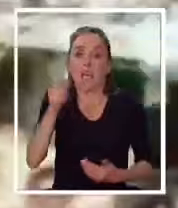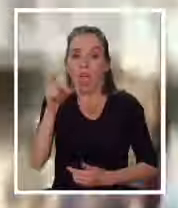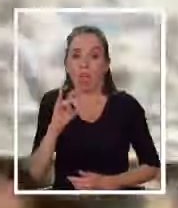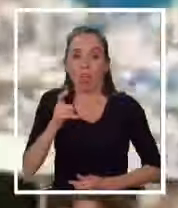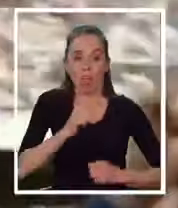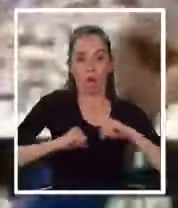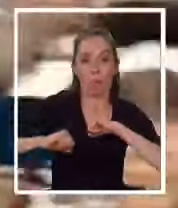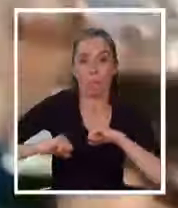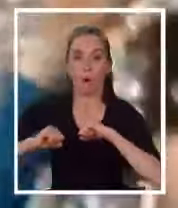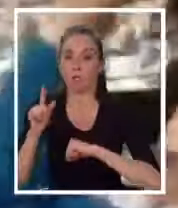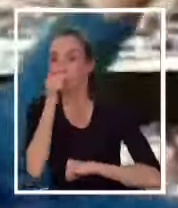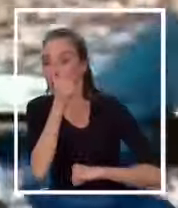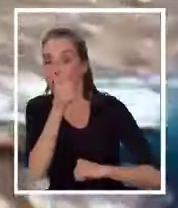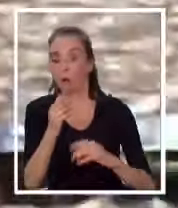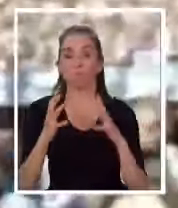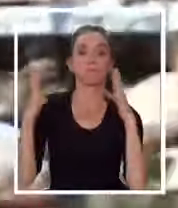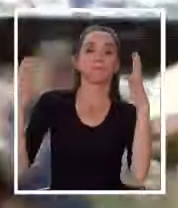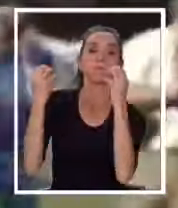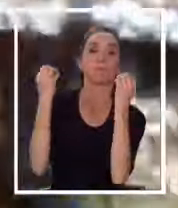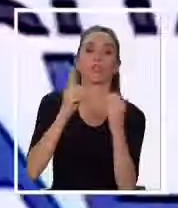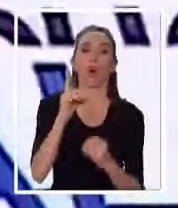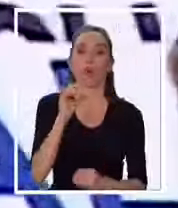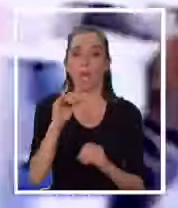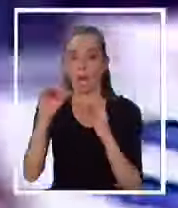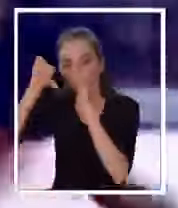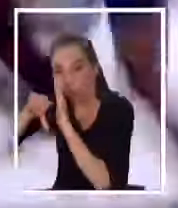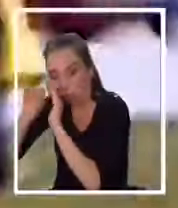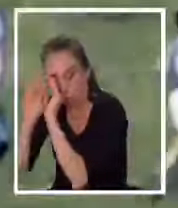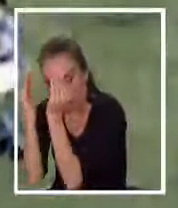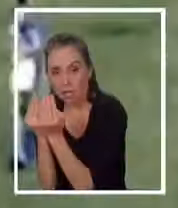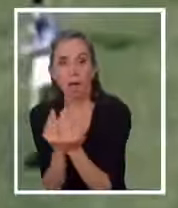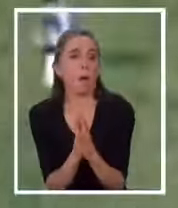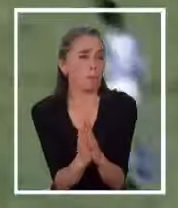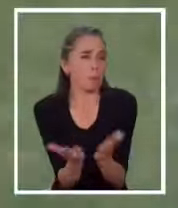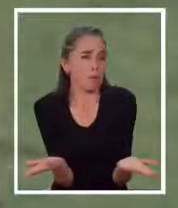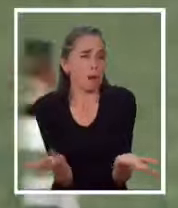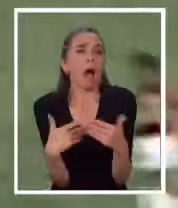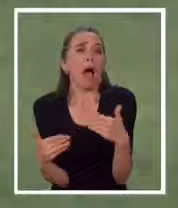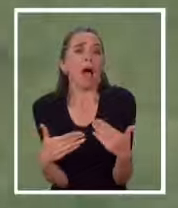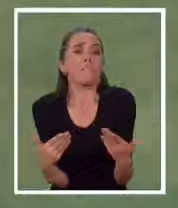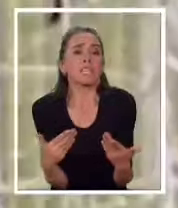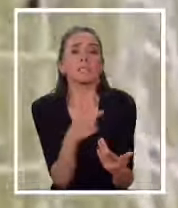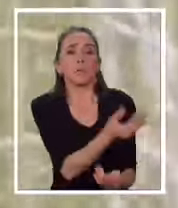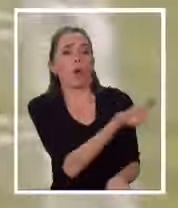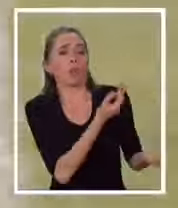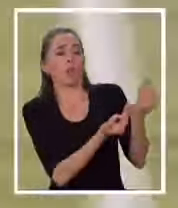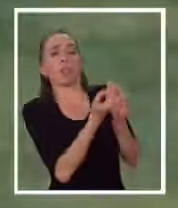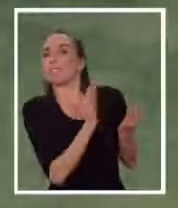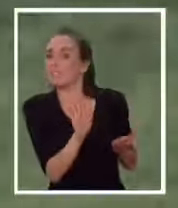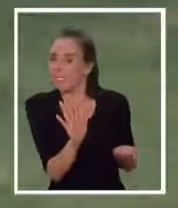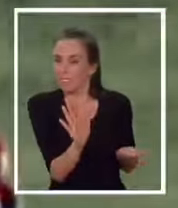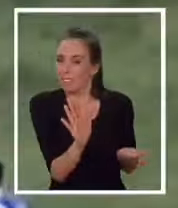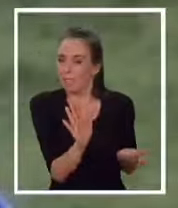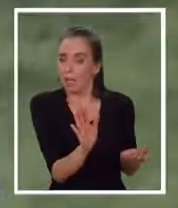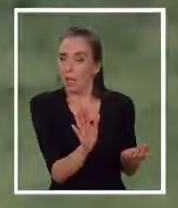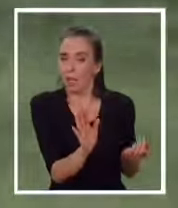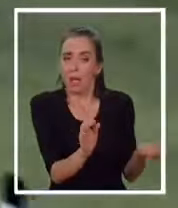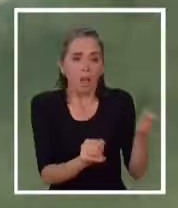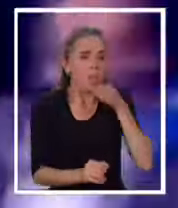activo, un Diego a la grande, no un Diego encerrado. Por favor, yo a veces cuando hacen esa y